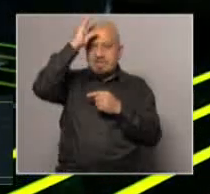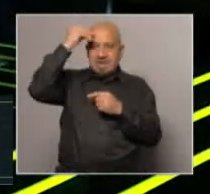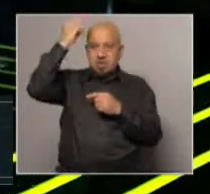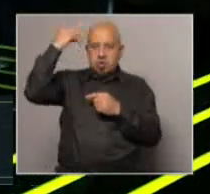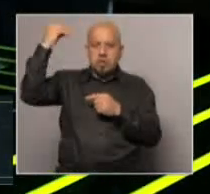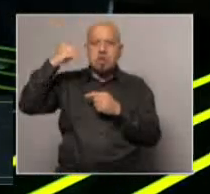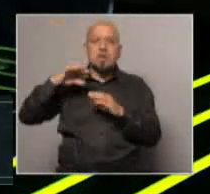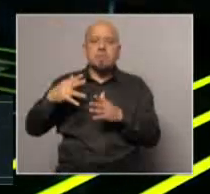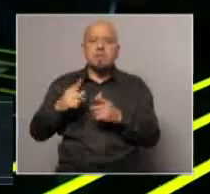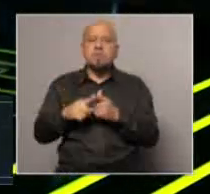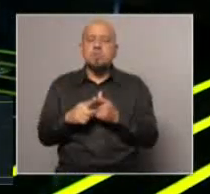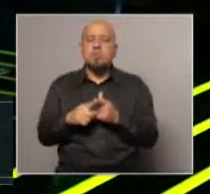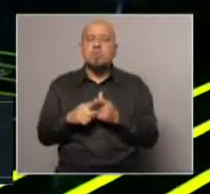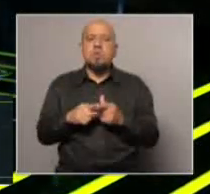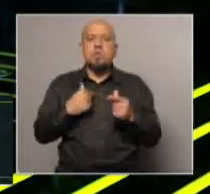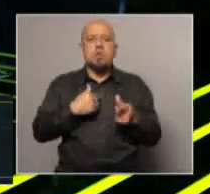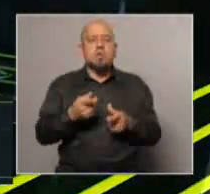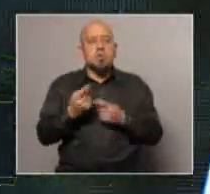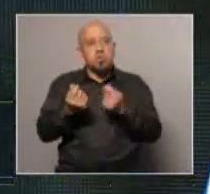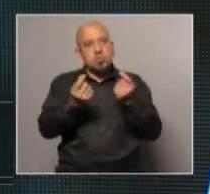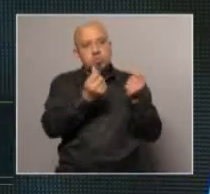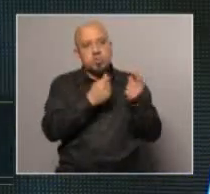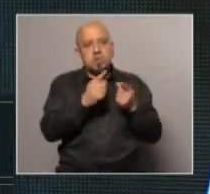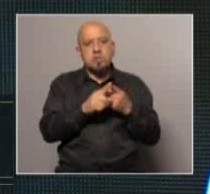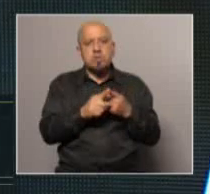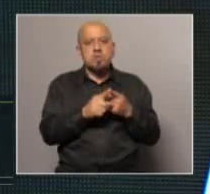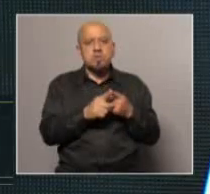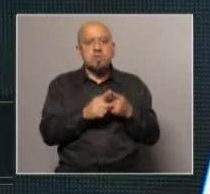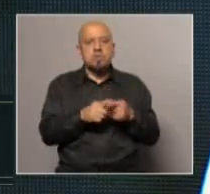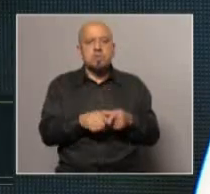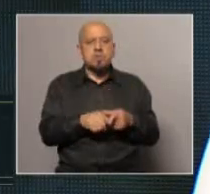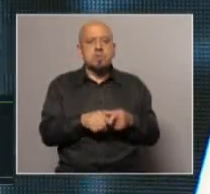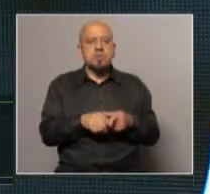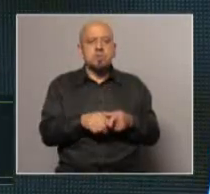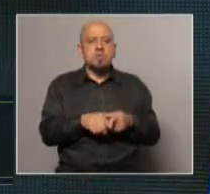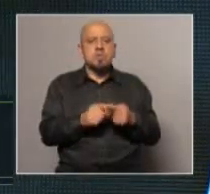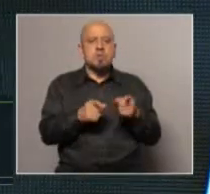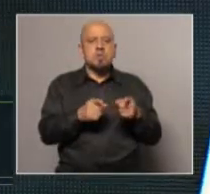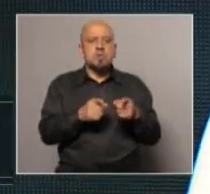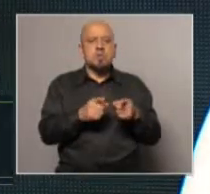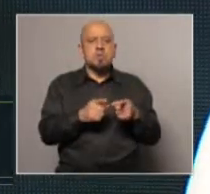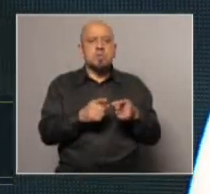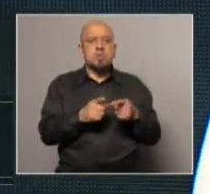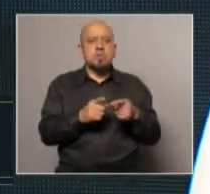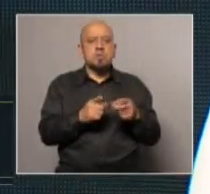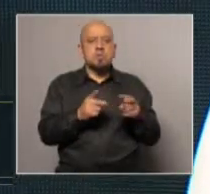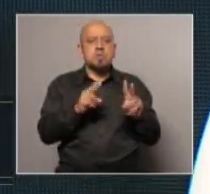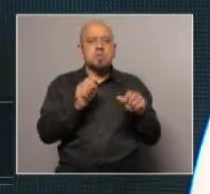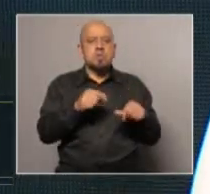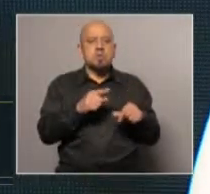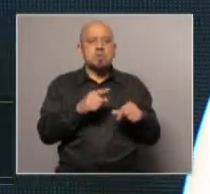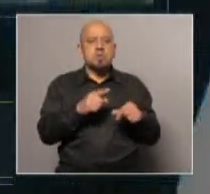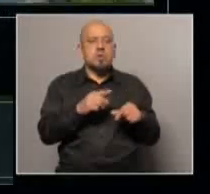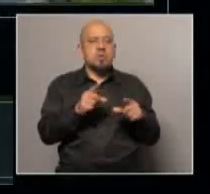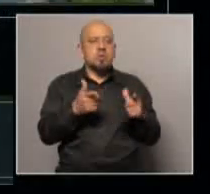motivos que cuando uno empieza a consultar con autoridades que han estado en este tema, es uno de los motivos que se cita como la ausencia